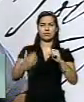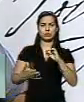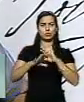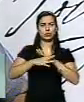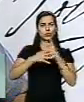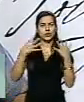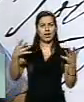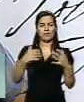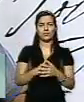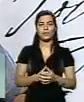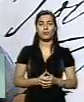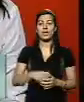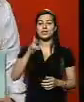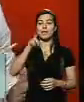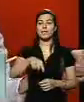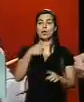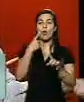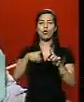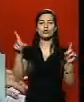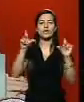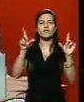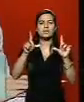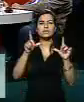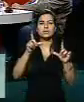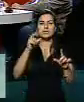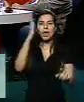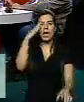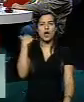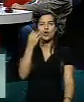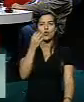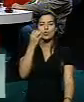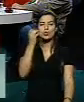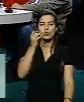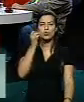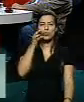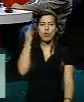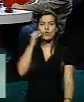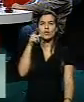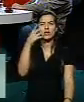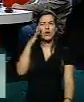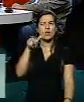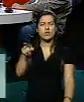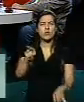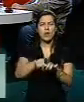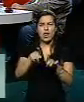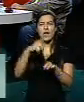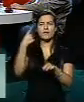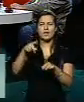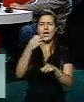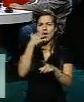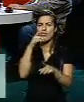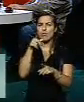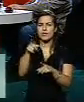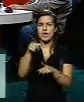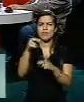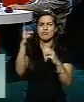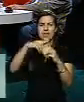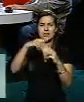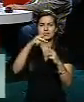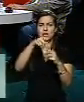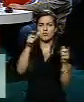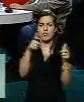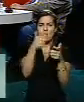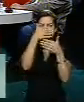Rubio, de hecho, creo que eran como organizaciones paramilitares que operaban allá en Táchira, terminaron